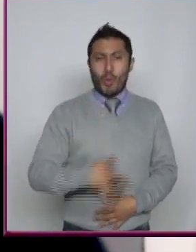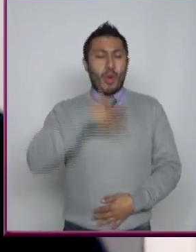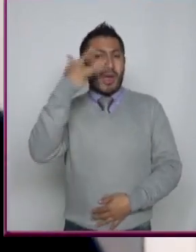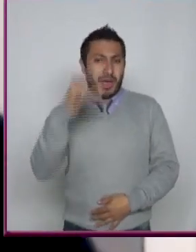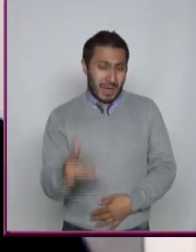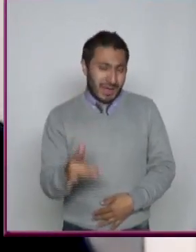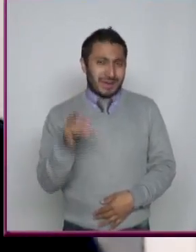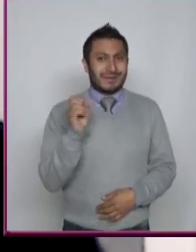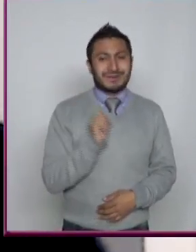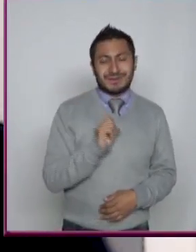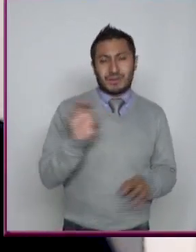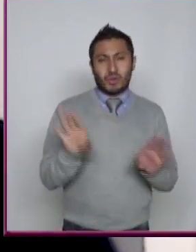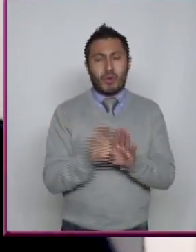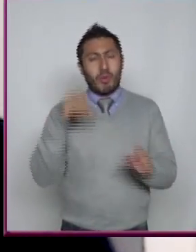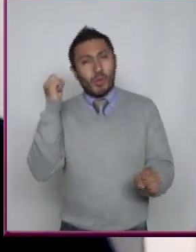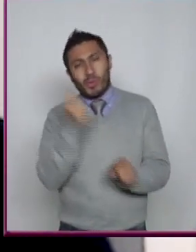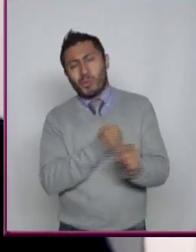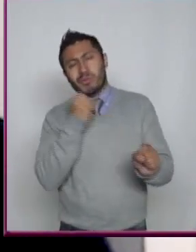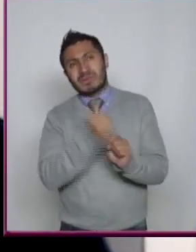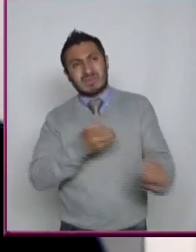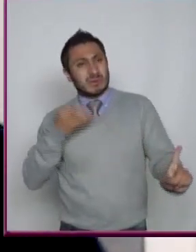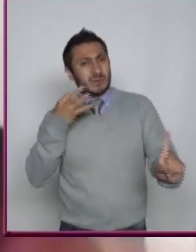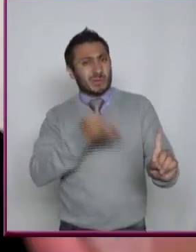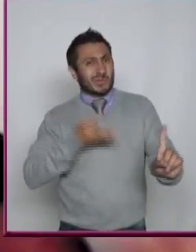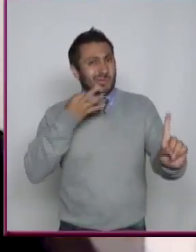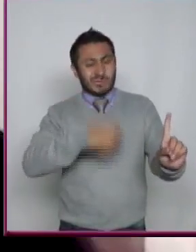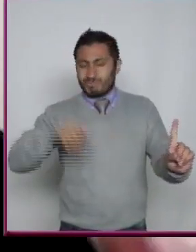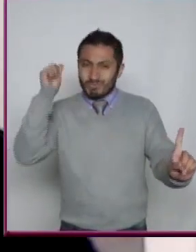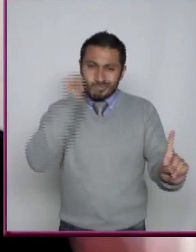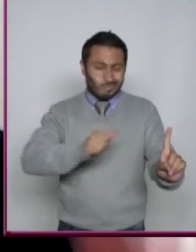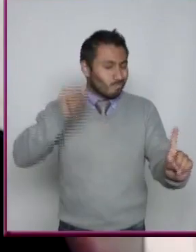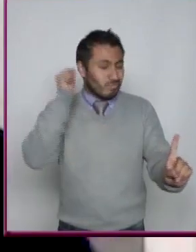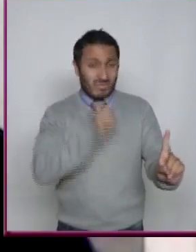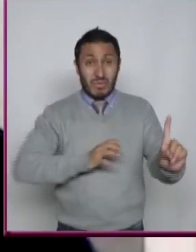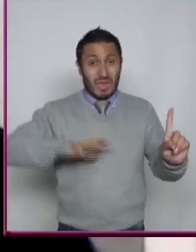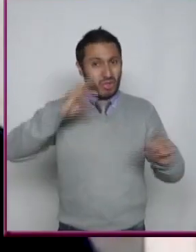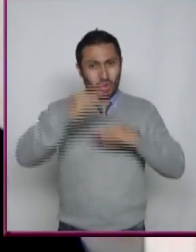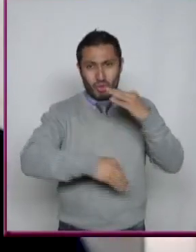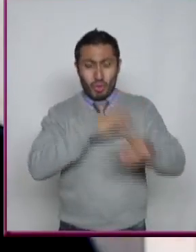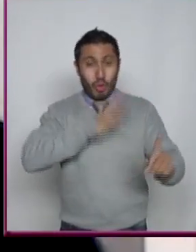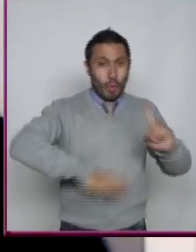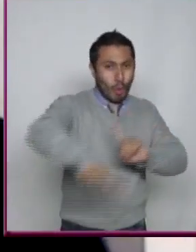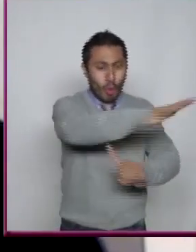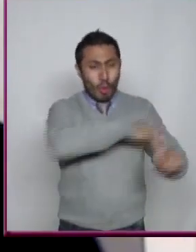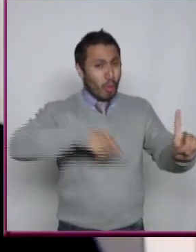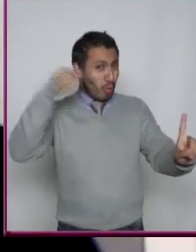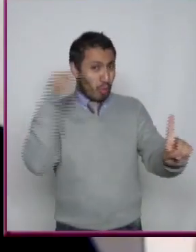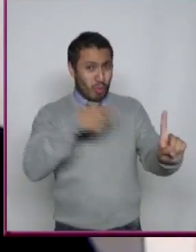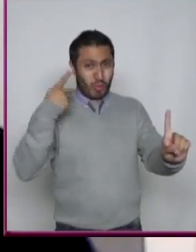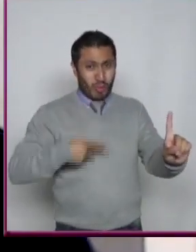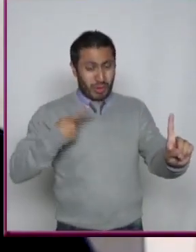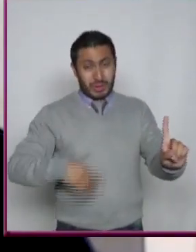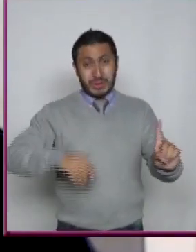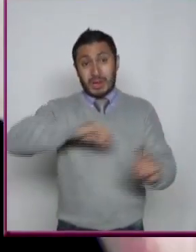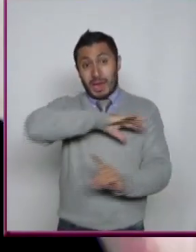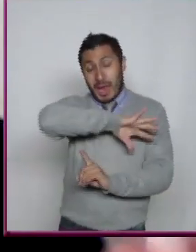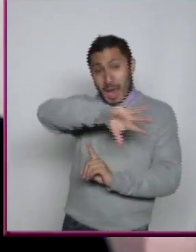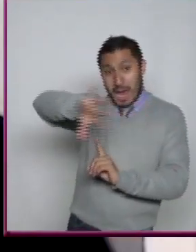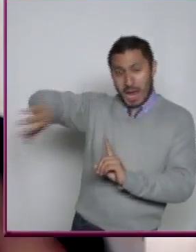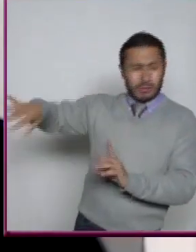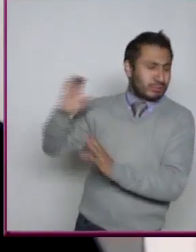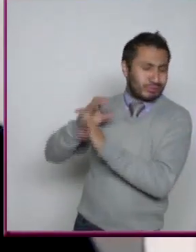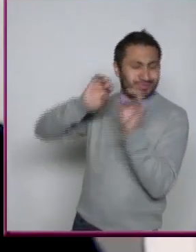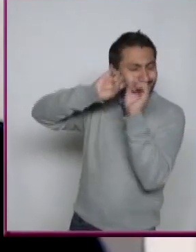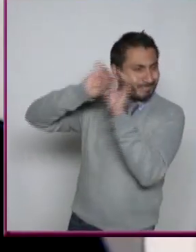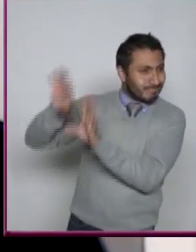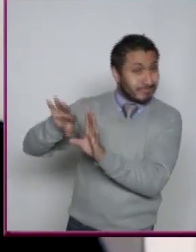enamoramiento, te obsesionas con una persona, ¿no? De repente todo se trata de esa persona y el resto de las cosas dejan de importar. Entonces esa